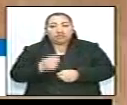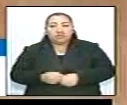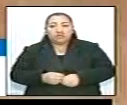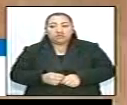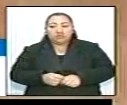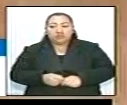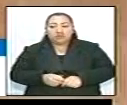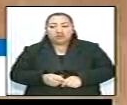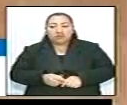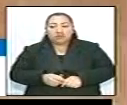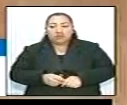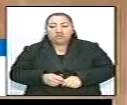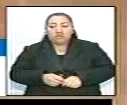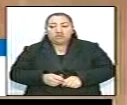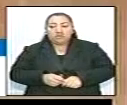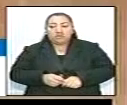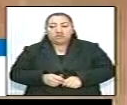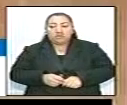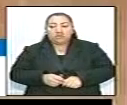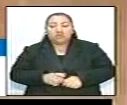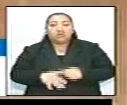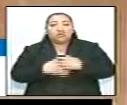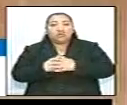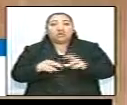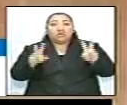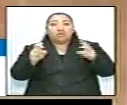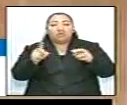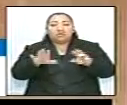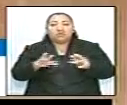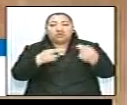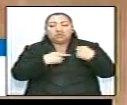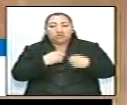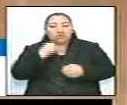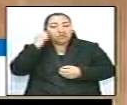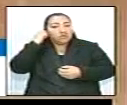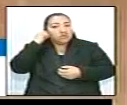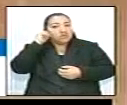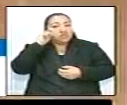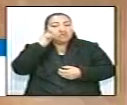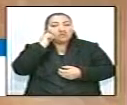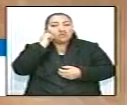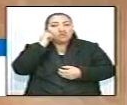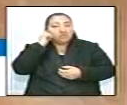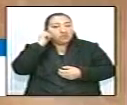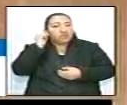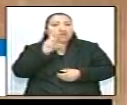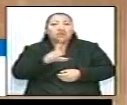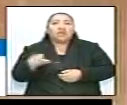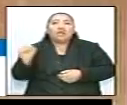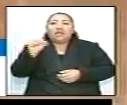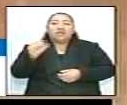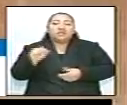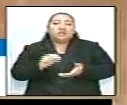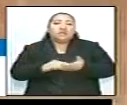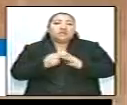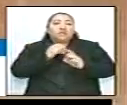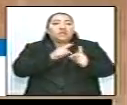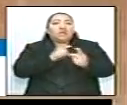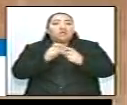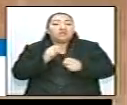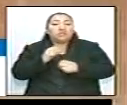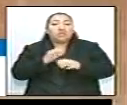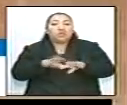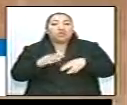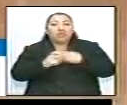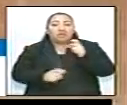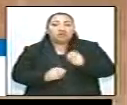en los temas que sean de su competencia. Literal S, conceder entrevistas y audiencias